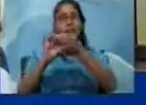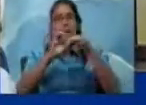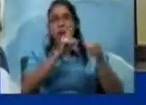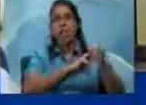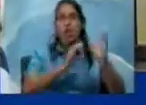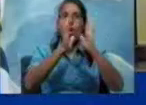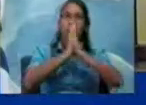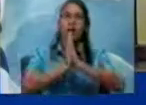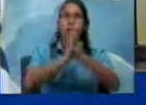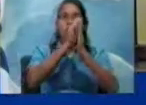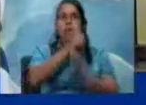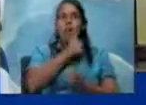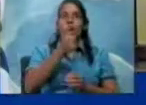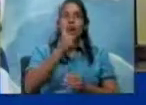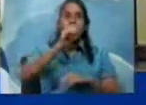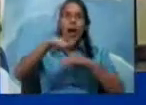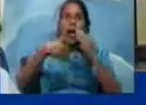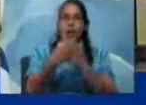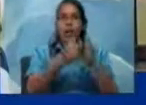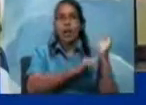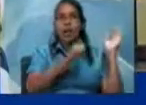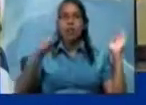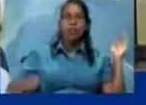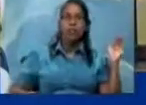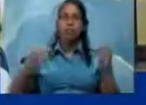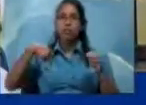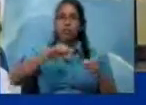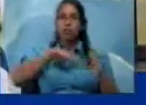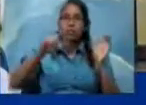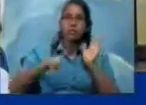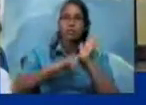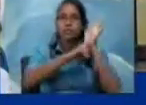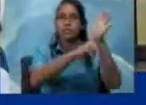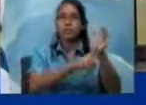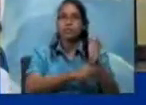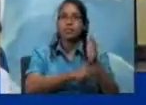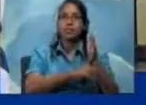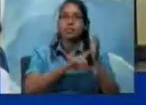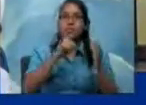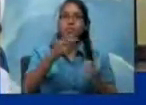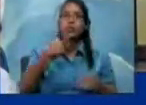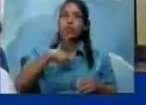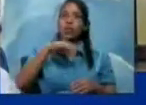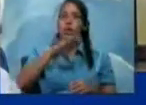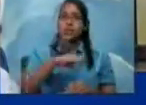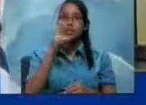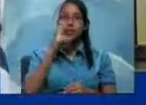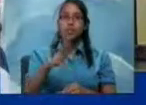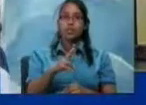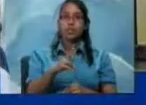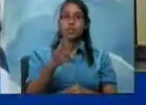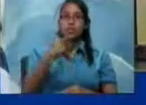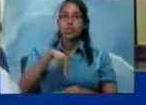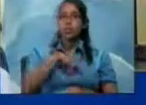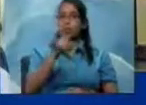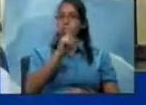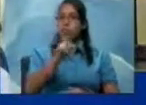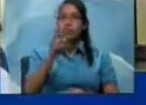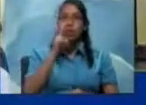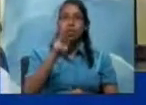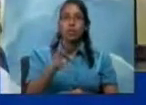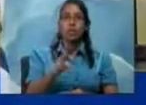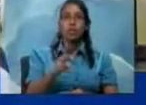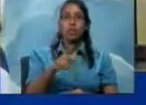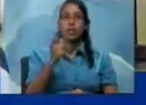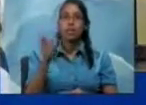ayuno Hasta que el señor se nos manifieste él nos está viendo nosotros no lo vemos él